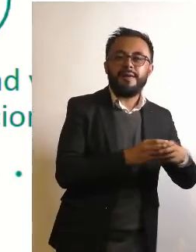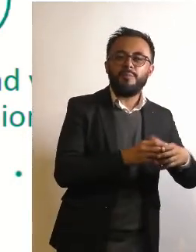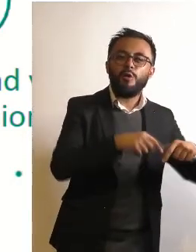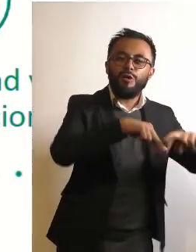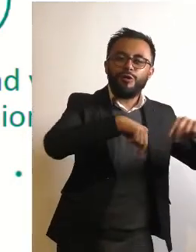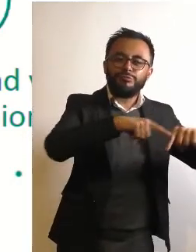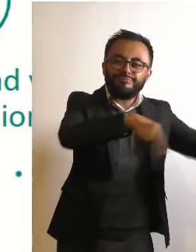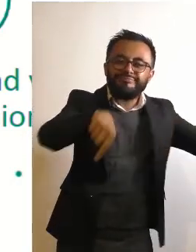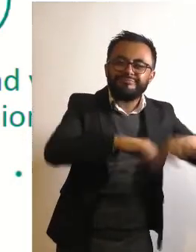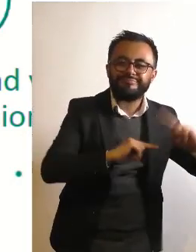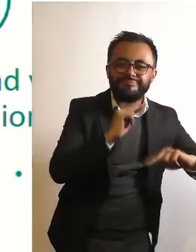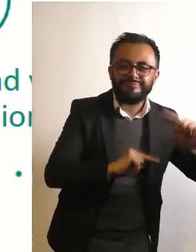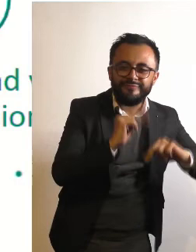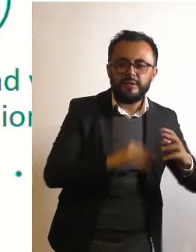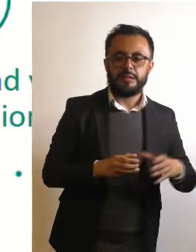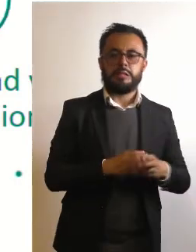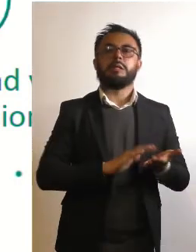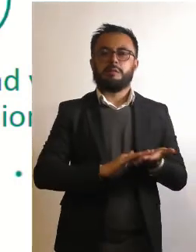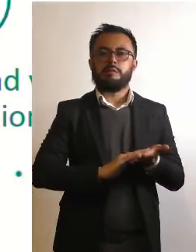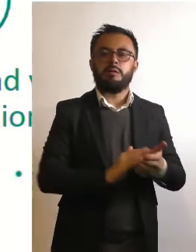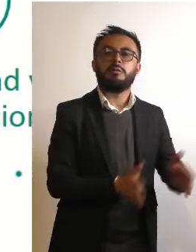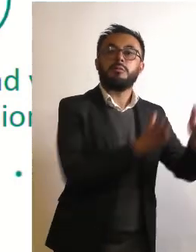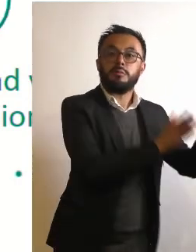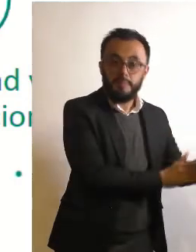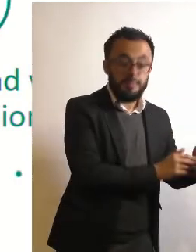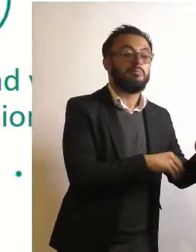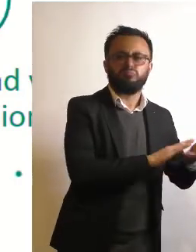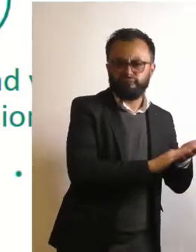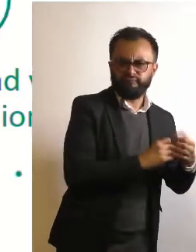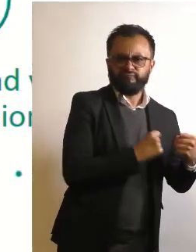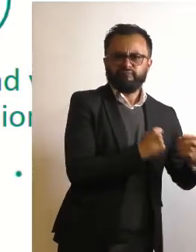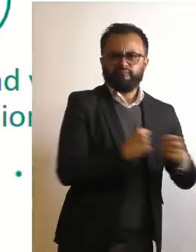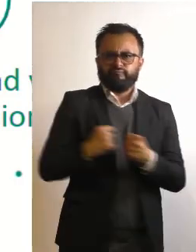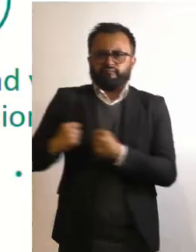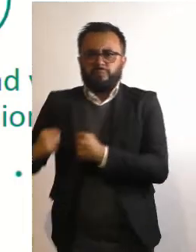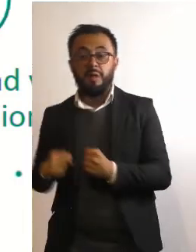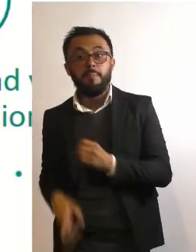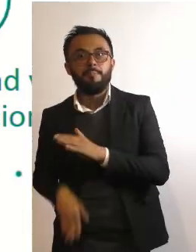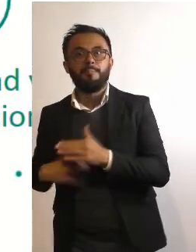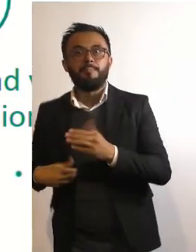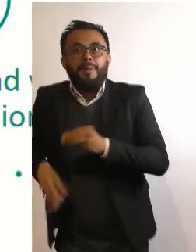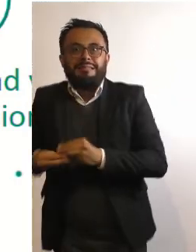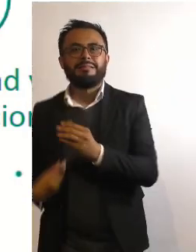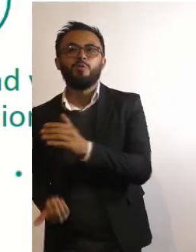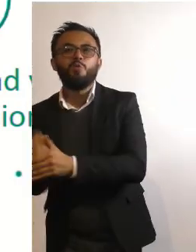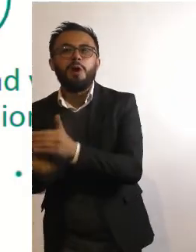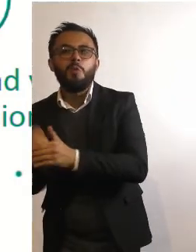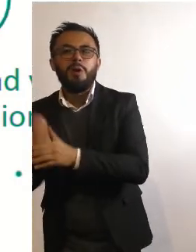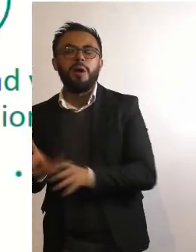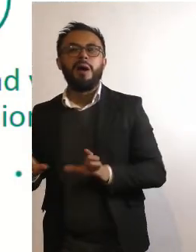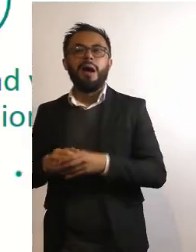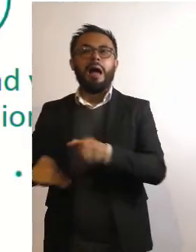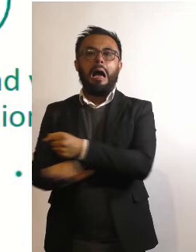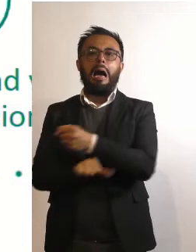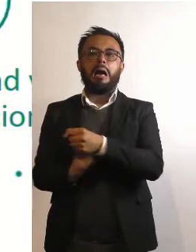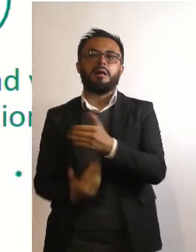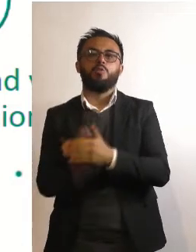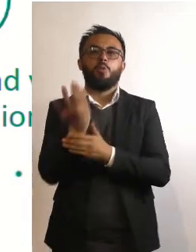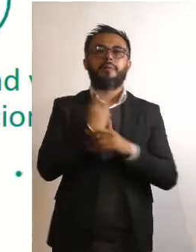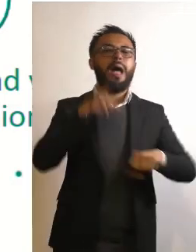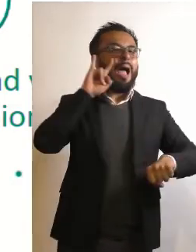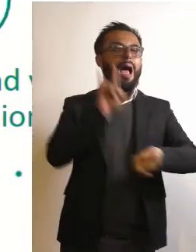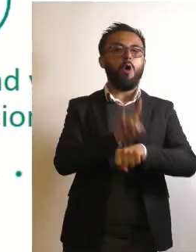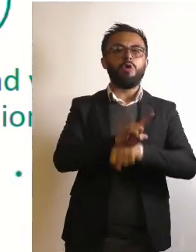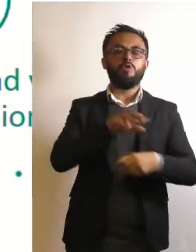Y se estructuraron 3 áreas nuevas transversales, que son auditoría interna, proyectos y calidad, y visibilidad